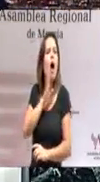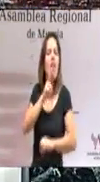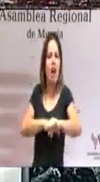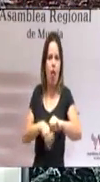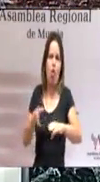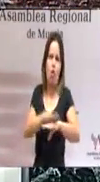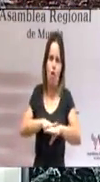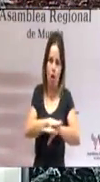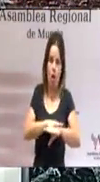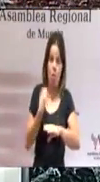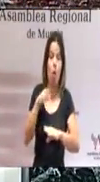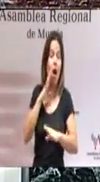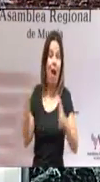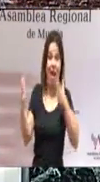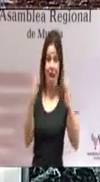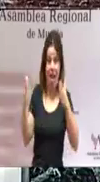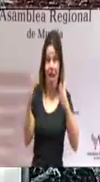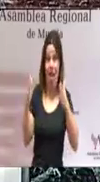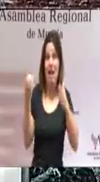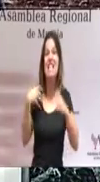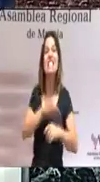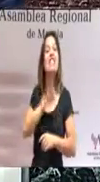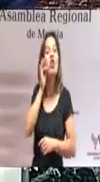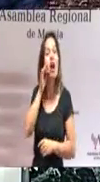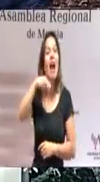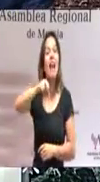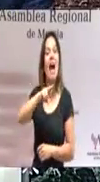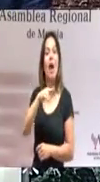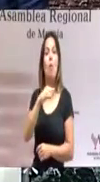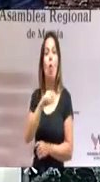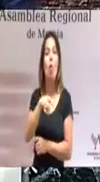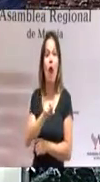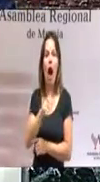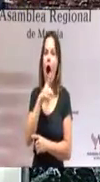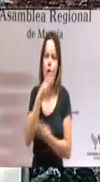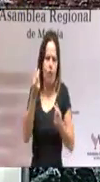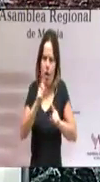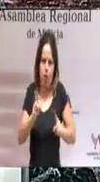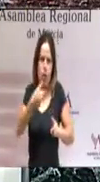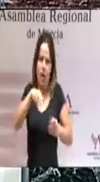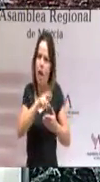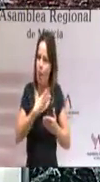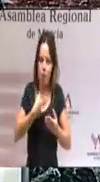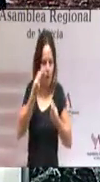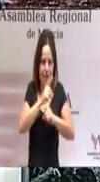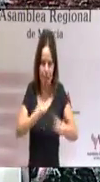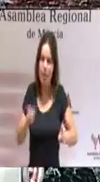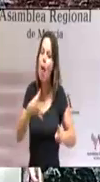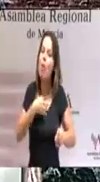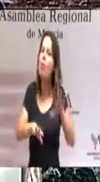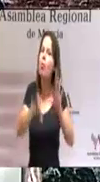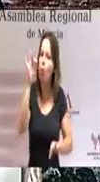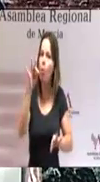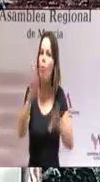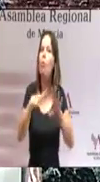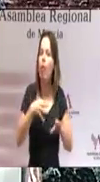Gobierno y en esa época la señora Narbona, que tampoco la vamos a olvidar en la región de Murcia, pudo haber decidido